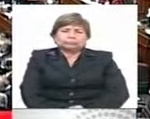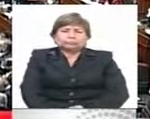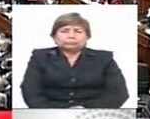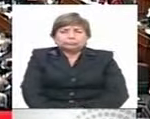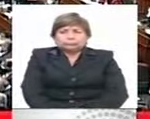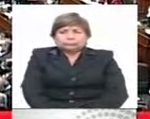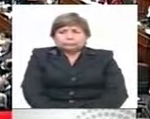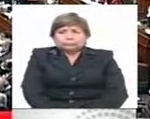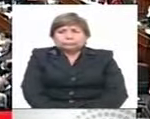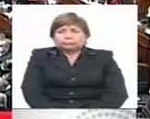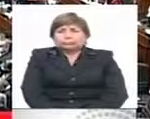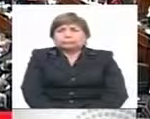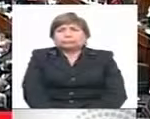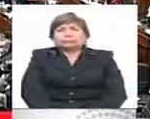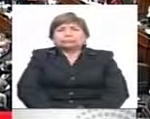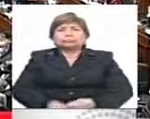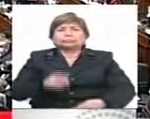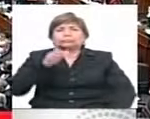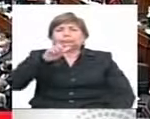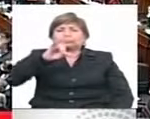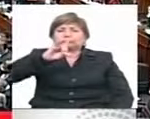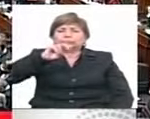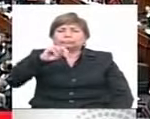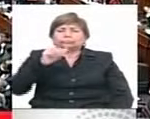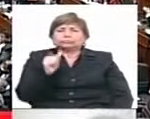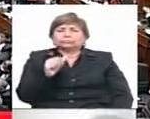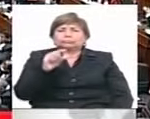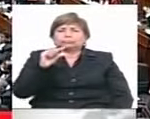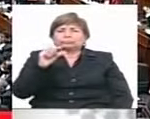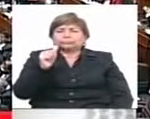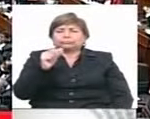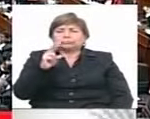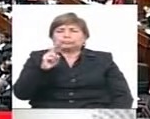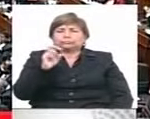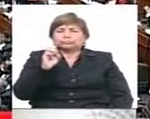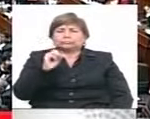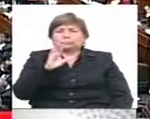Tiene la palabra el congresista Luna Gálvez por 5 minutos.